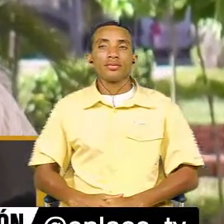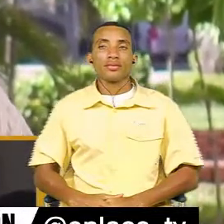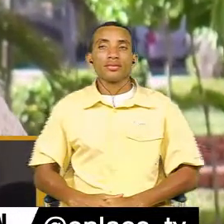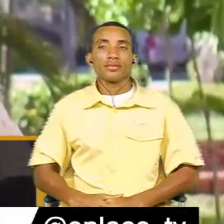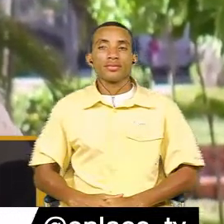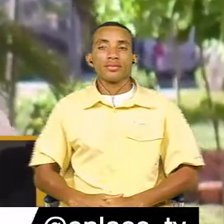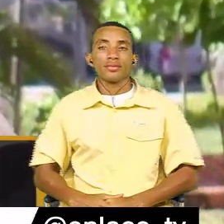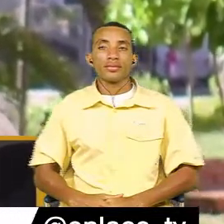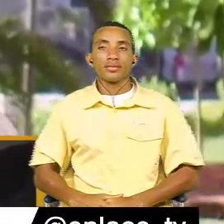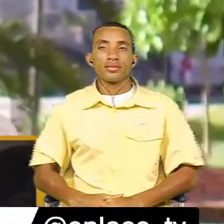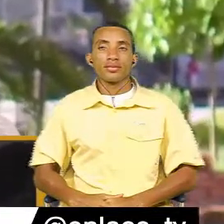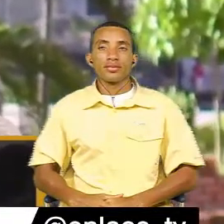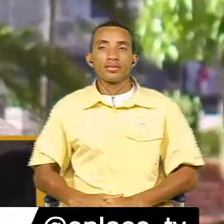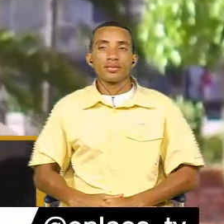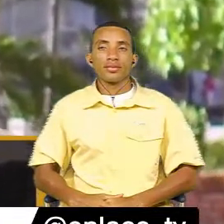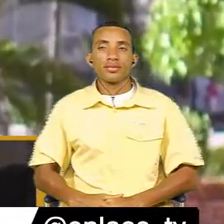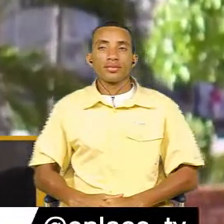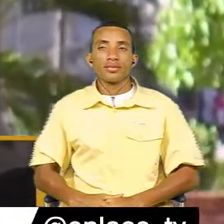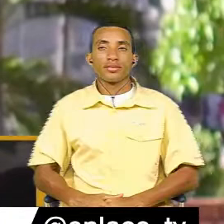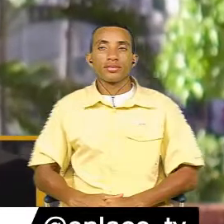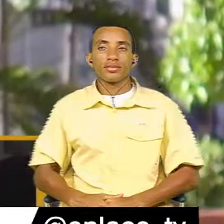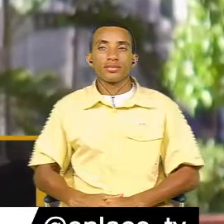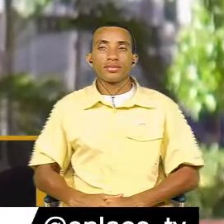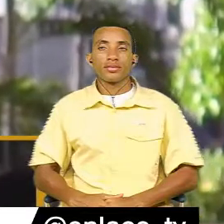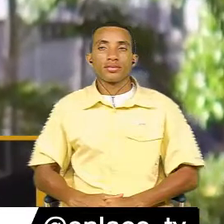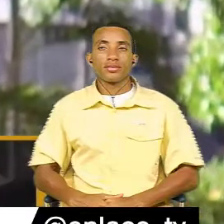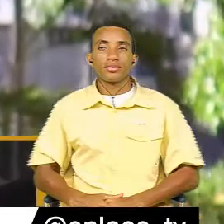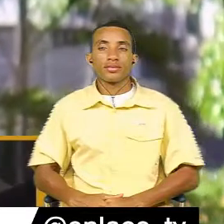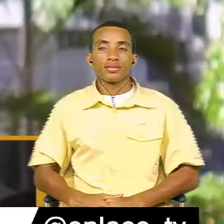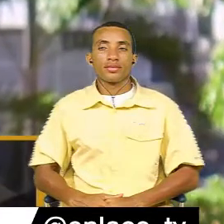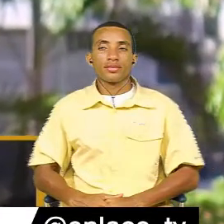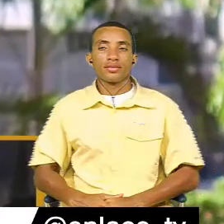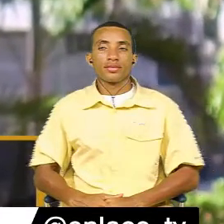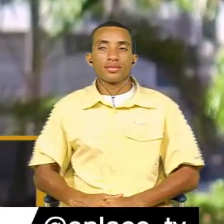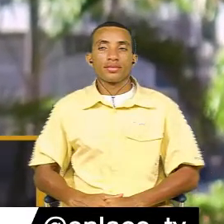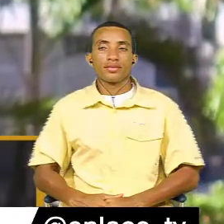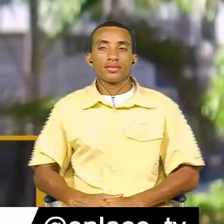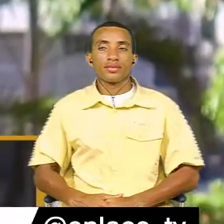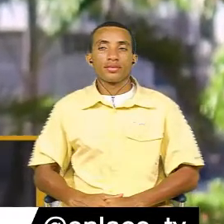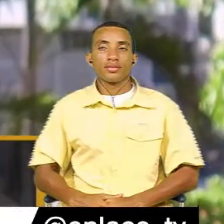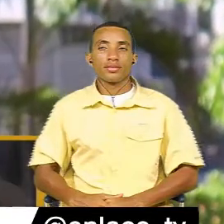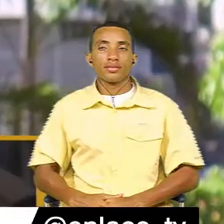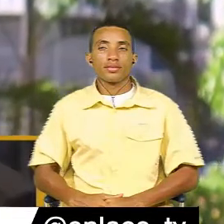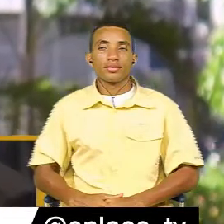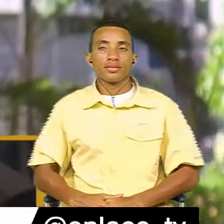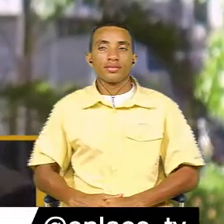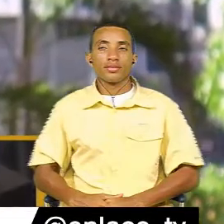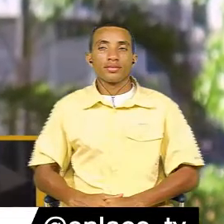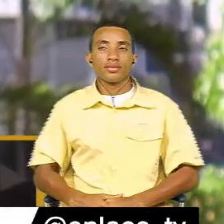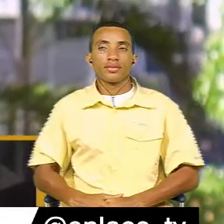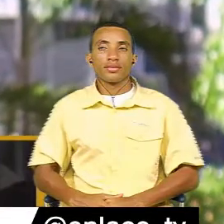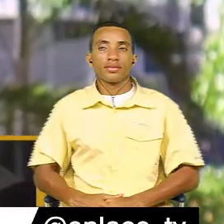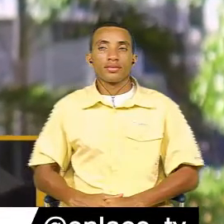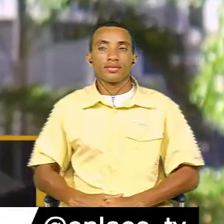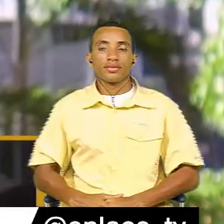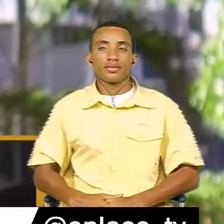Tiene los ojos indios, como me gustan a mí. Tiene los